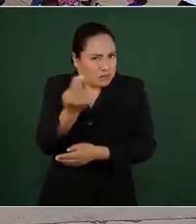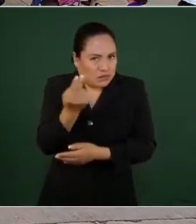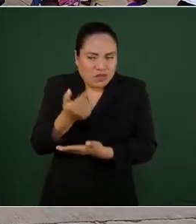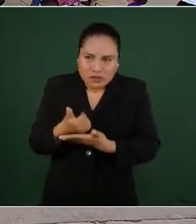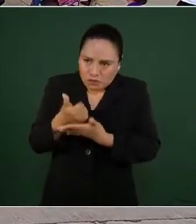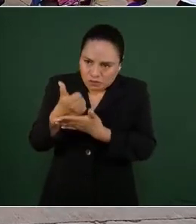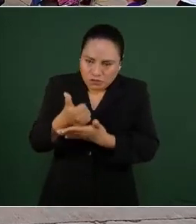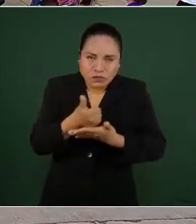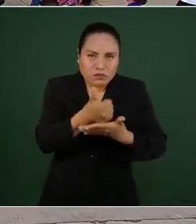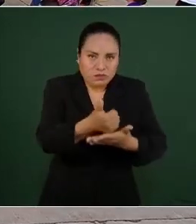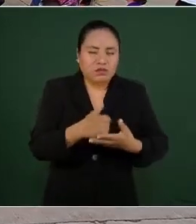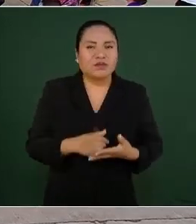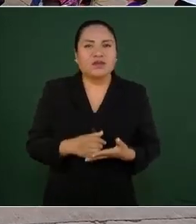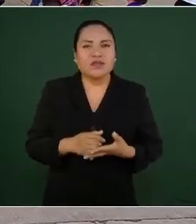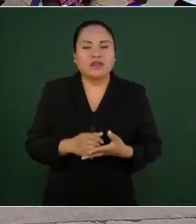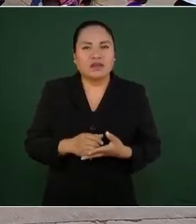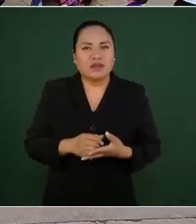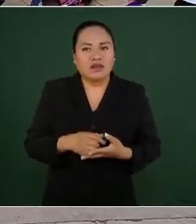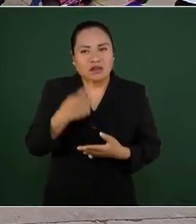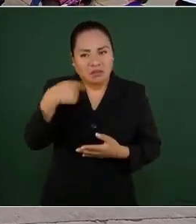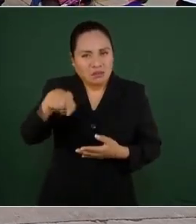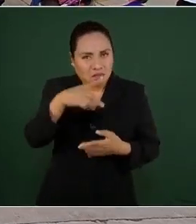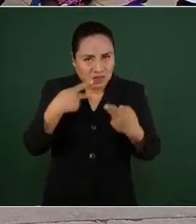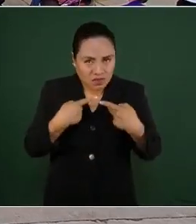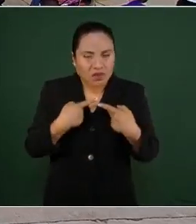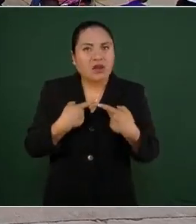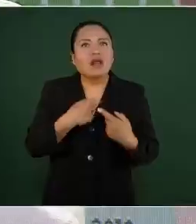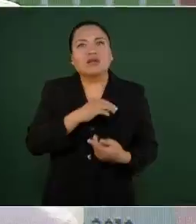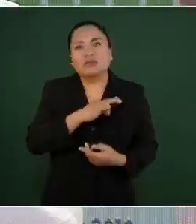y garantizándose el derecho al trabajo,